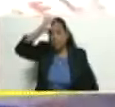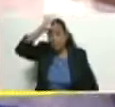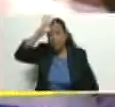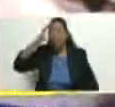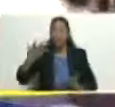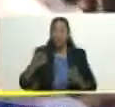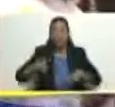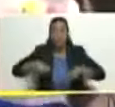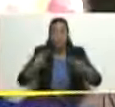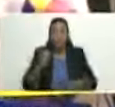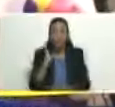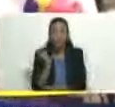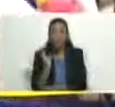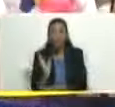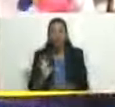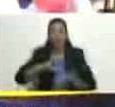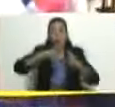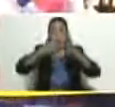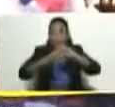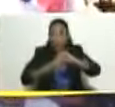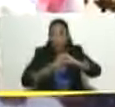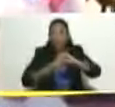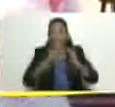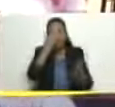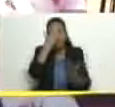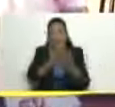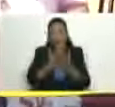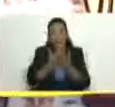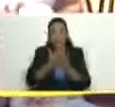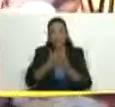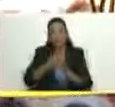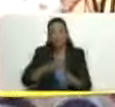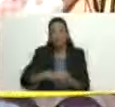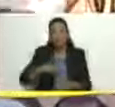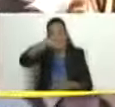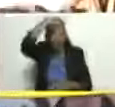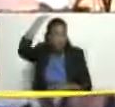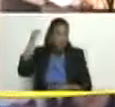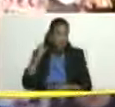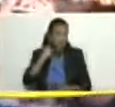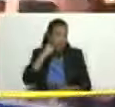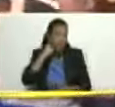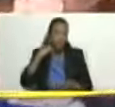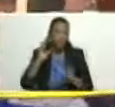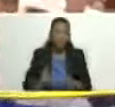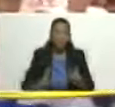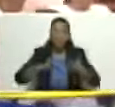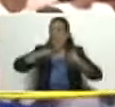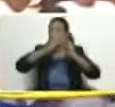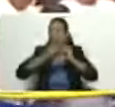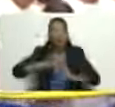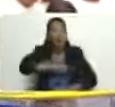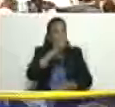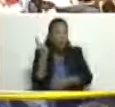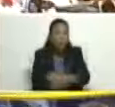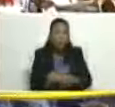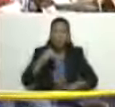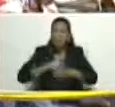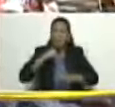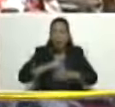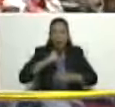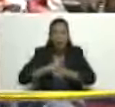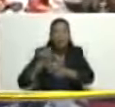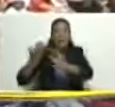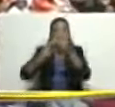de la Nueva Época, los CLAP, el Frente Francisco de Miranda y todas las fuerzas vivas de